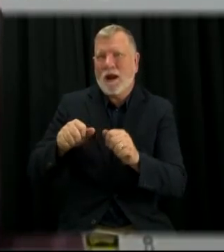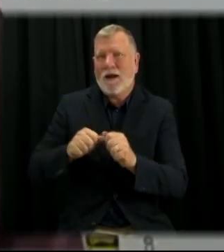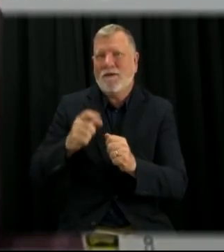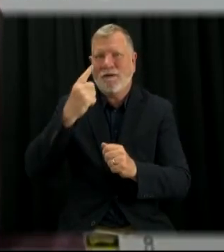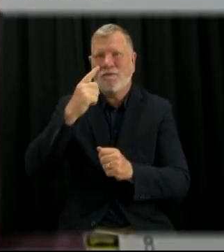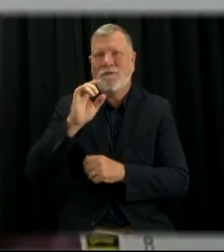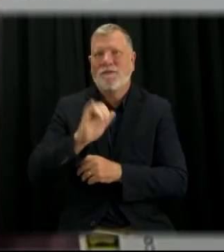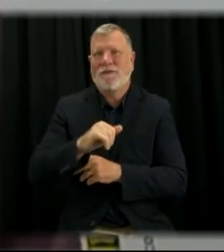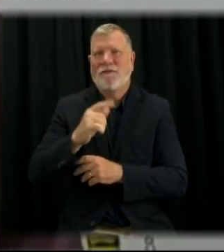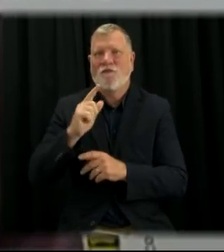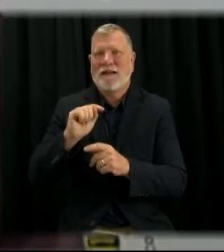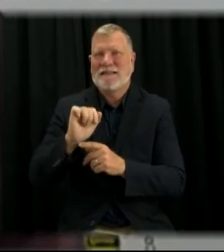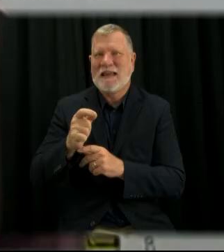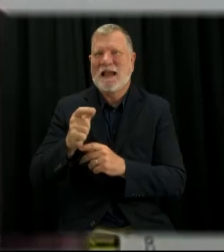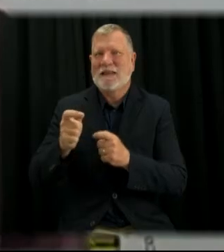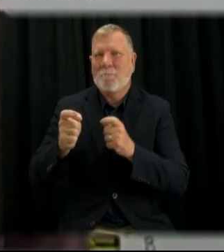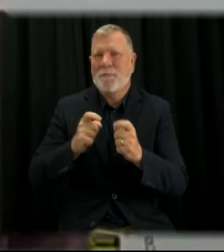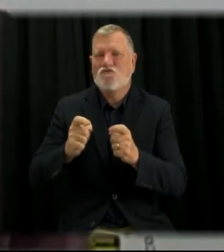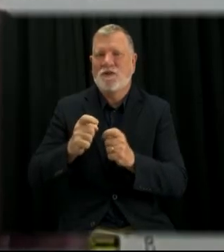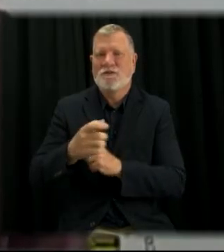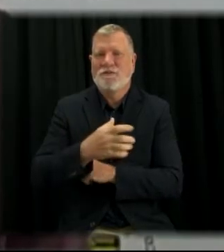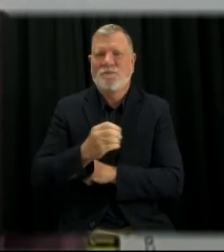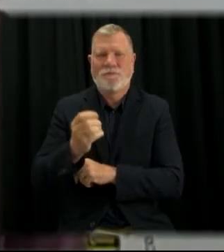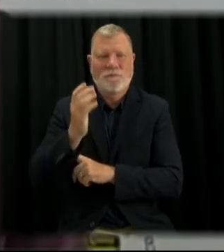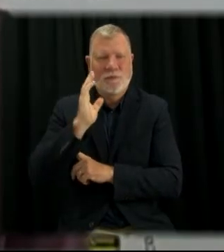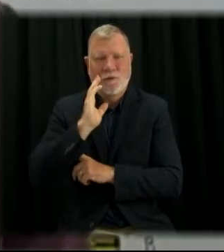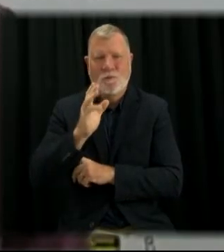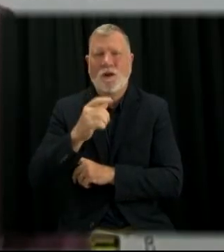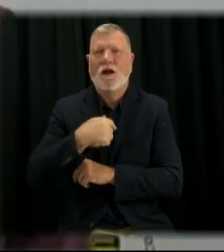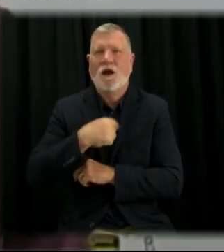acelerar la administración de impuestos,